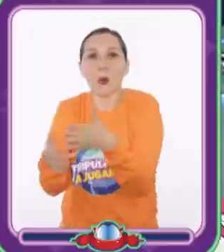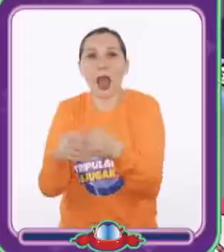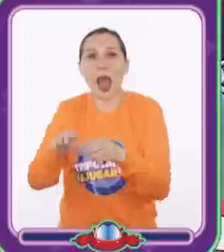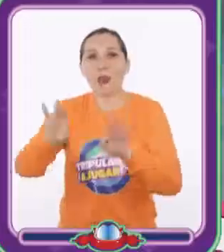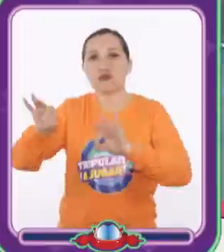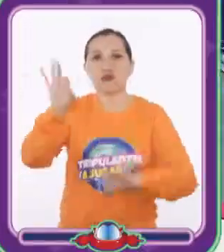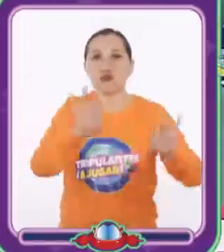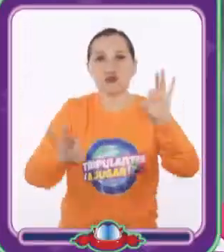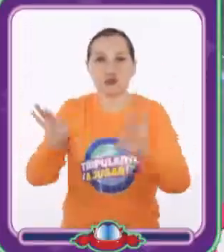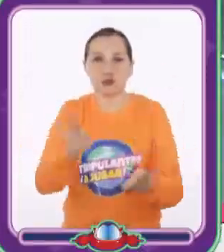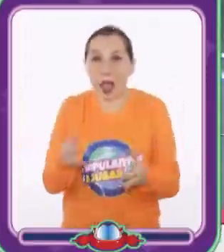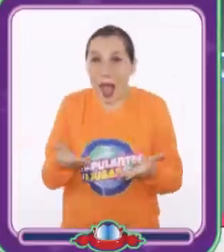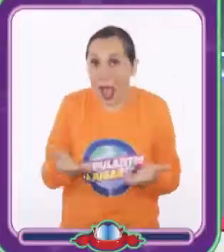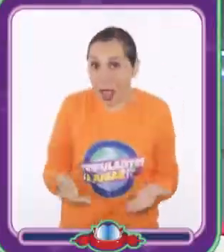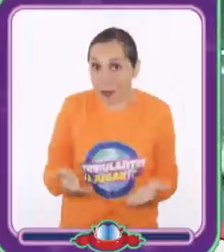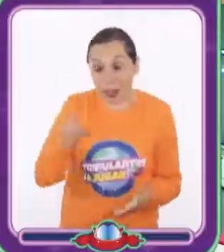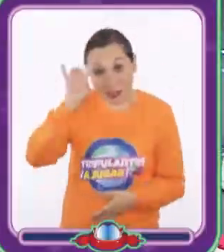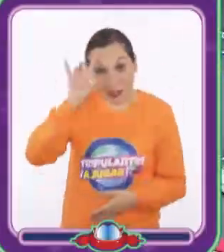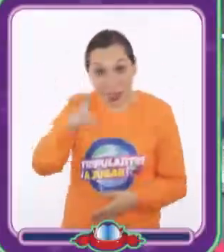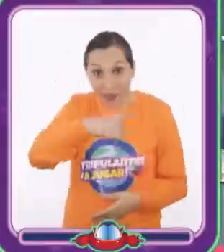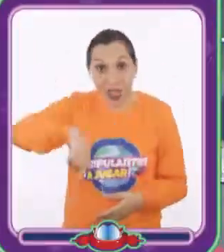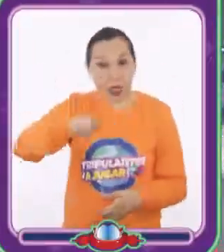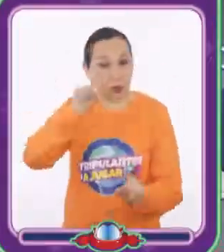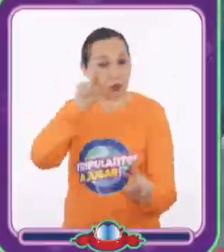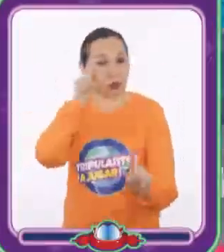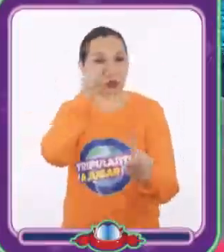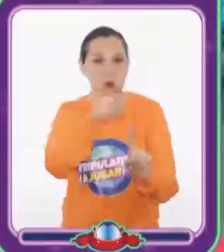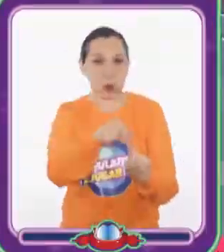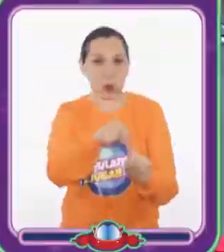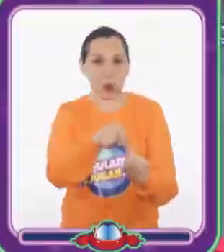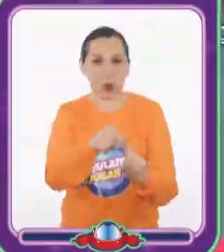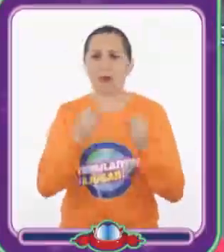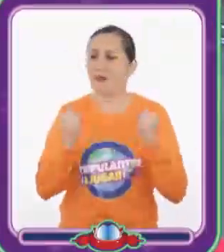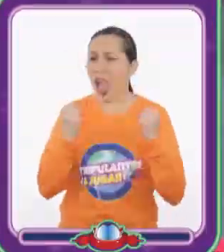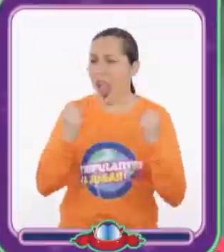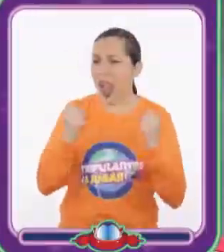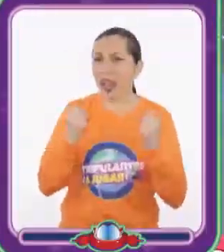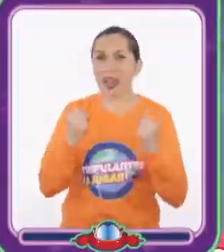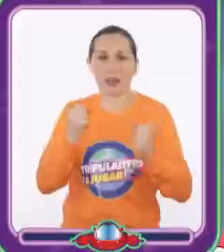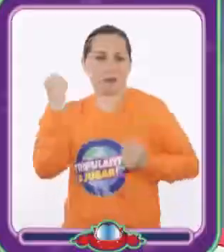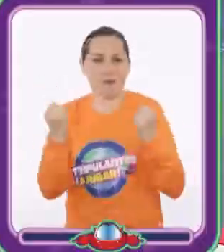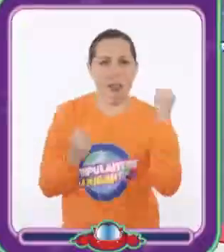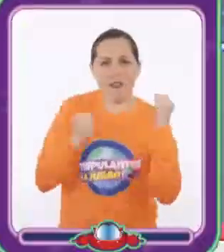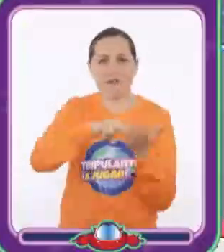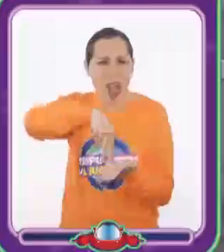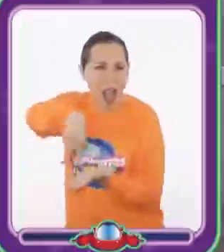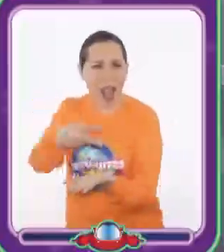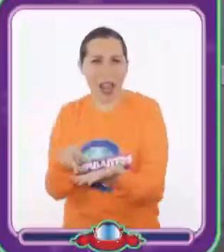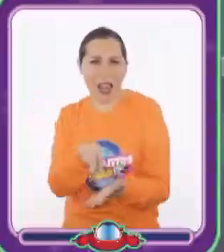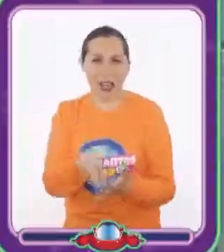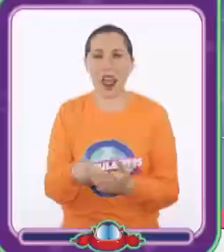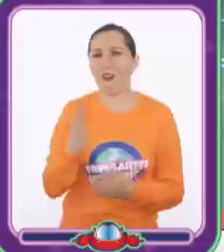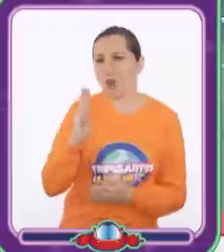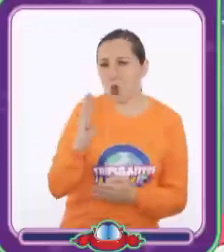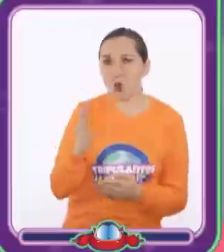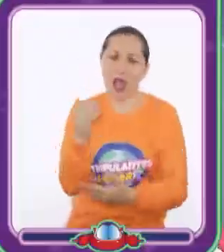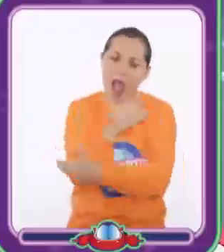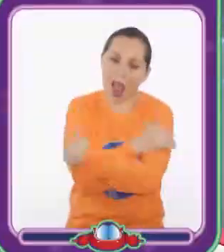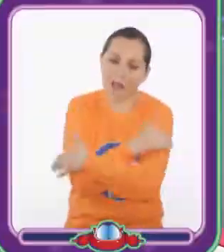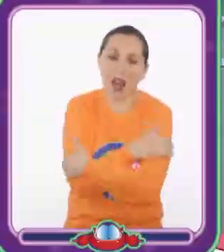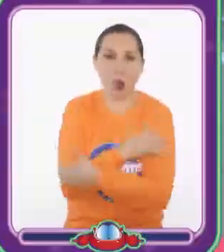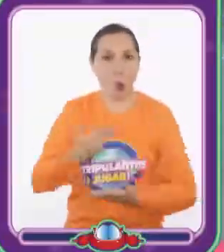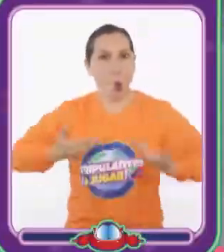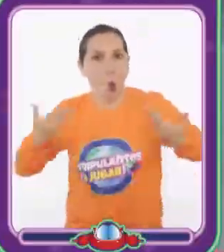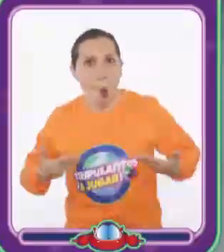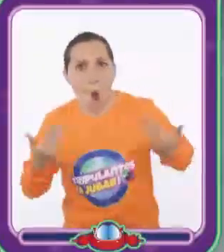la naturaleza. Y ahora que ya sabemos la misión... ¡Pero qué buenos pasos de baile, Bruno! ¡Eso es un abrazo!